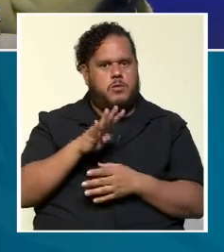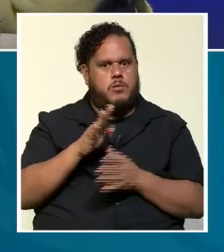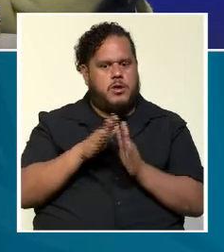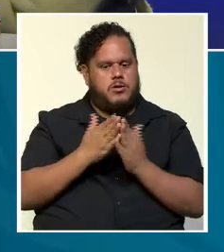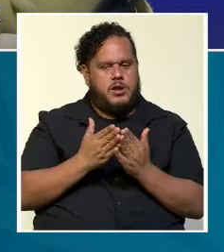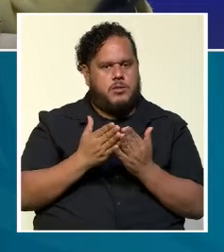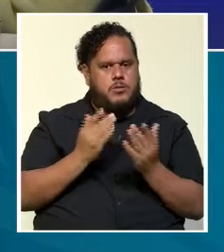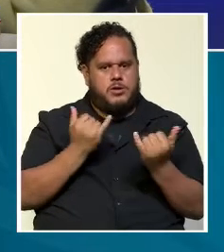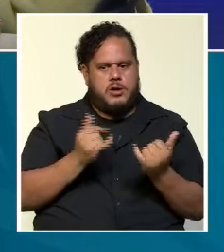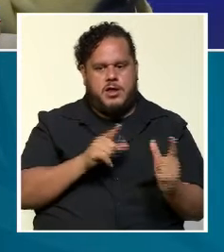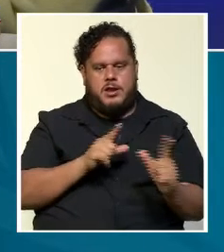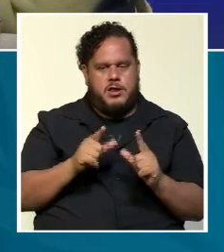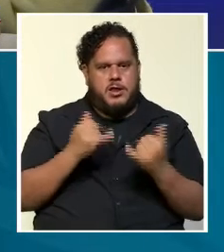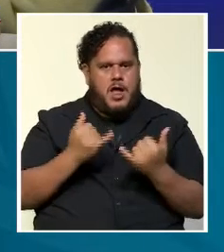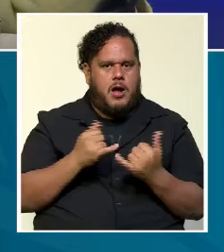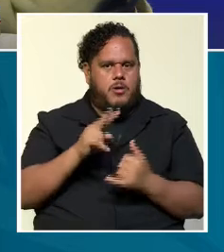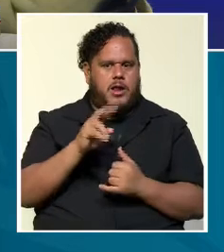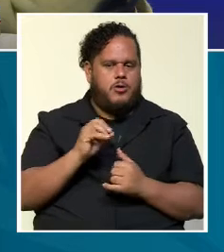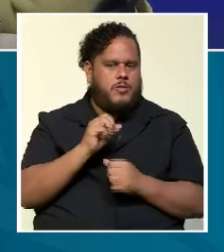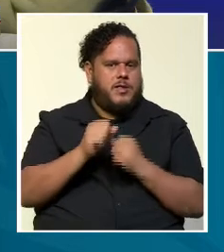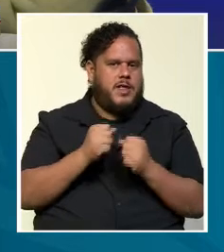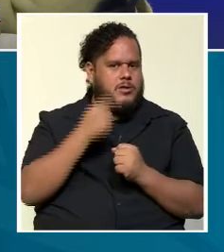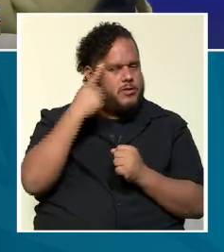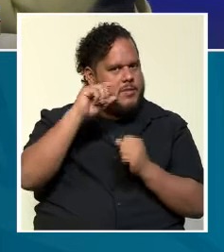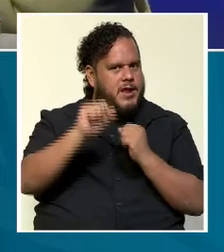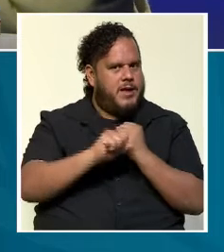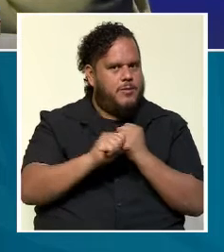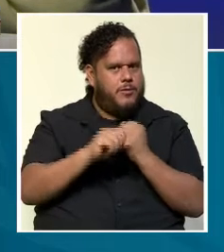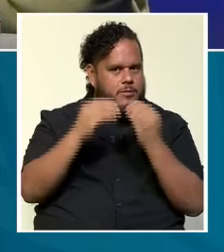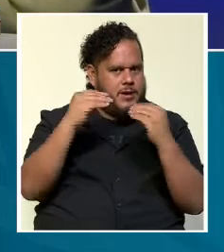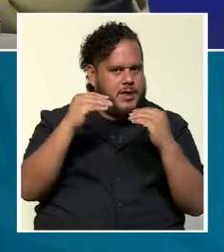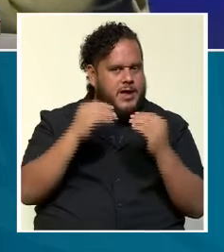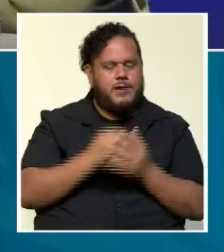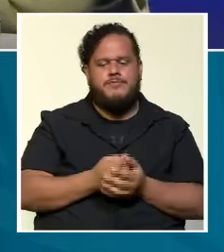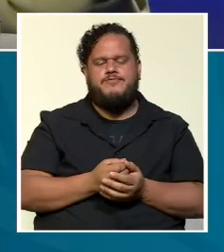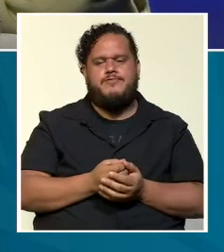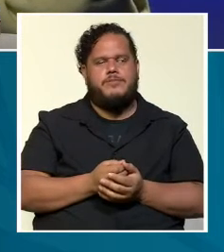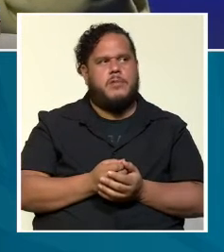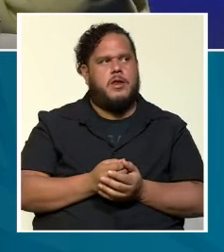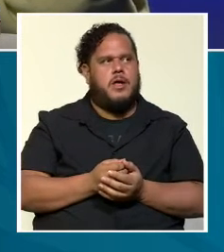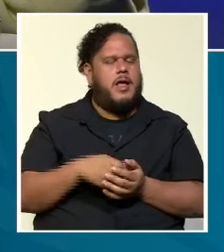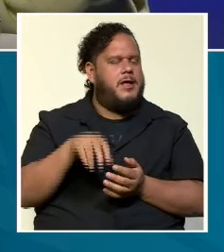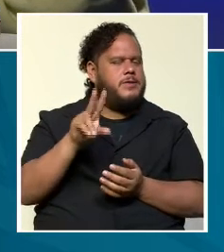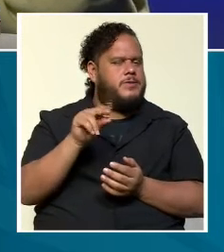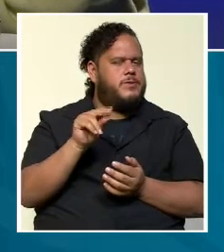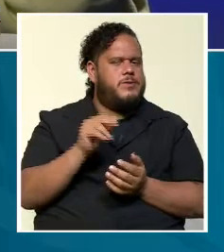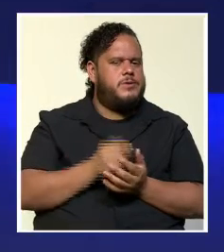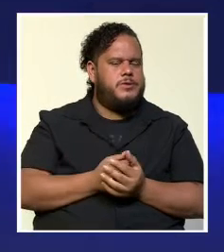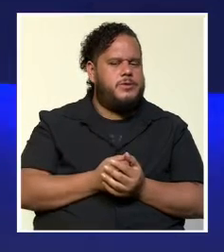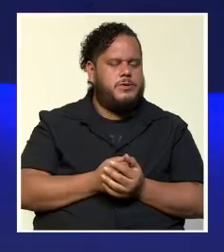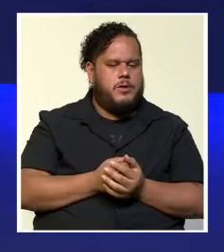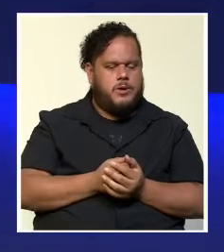en esta coincidencia de los 20 años para publicar. Mira, no, en realidad,